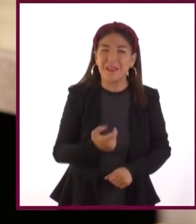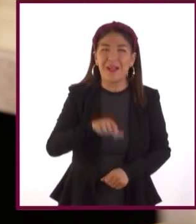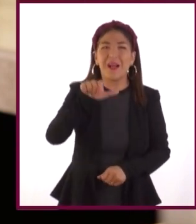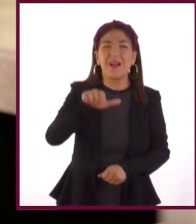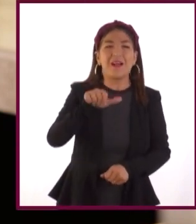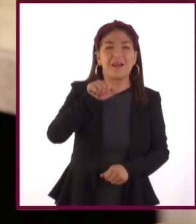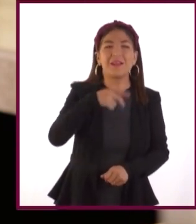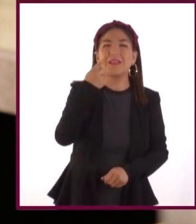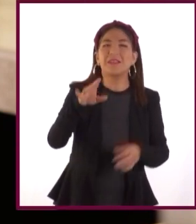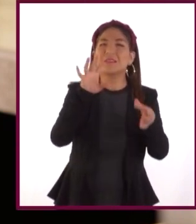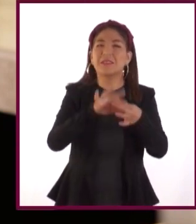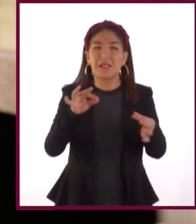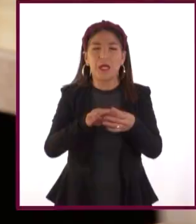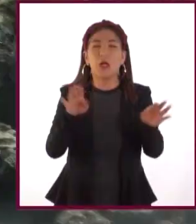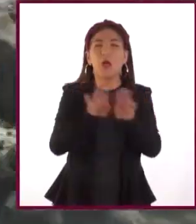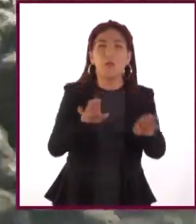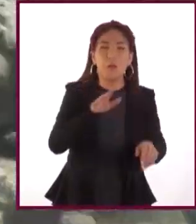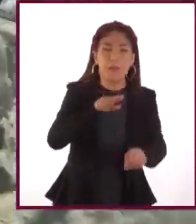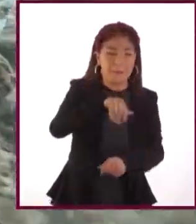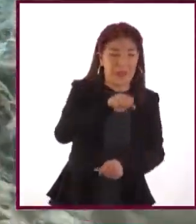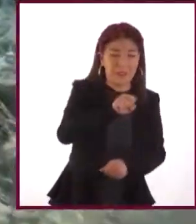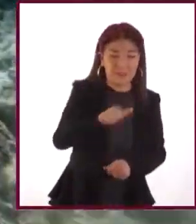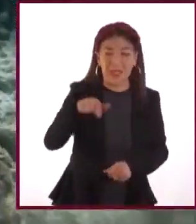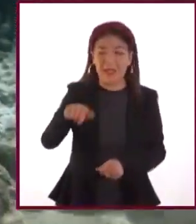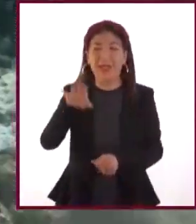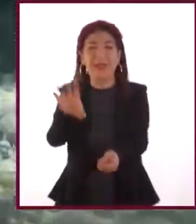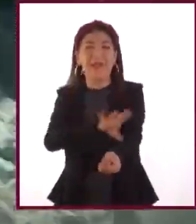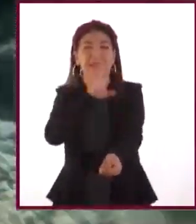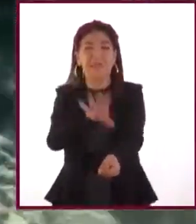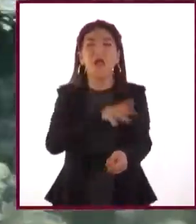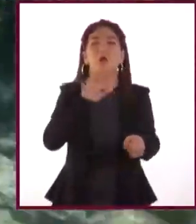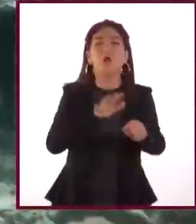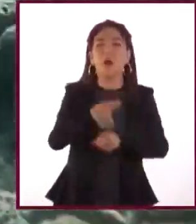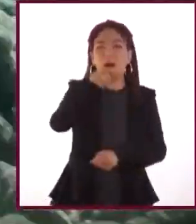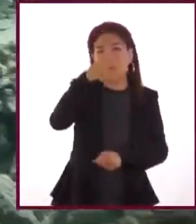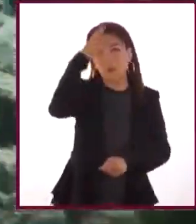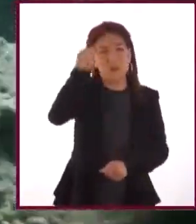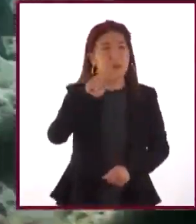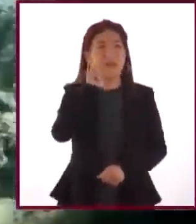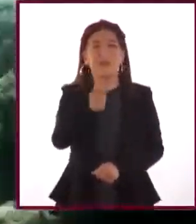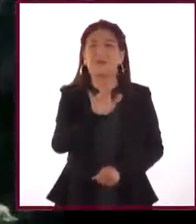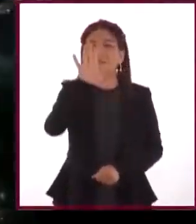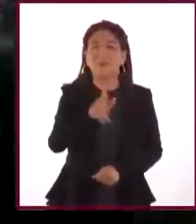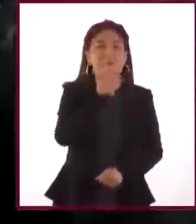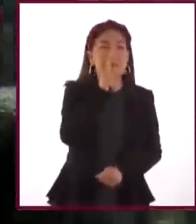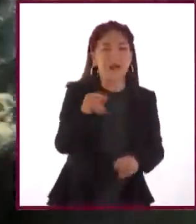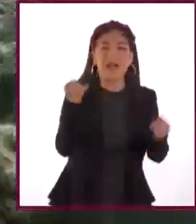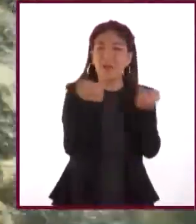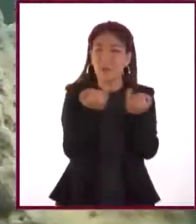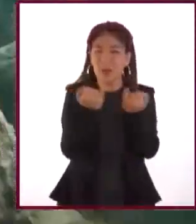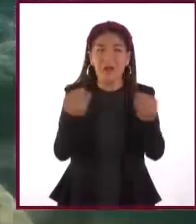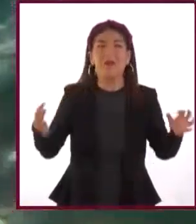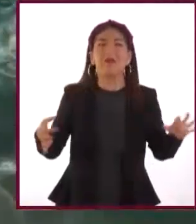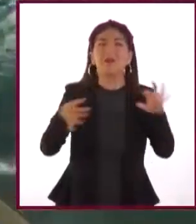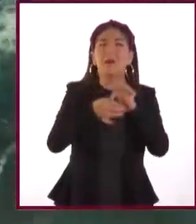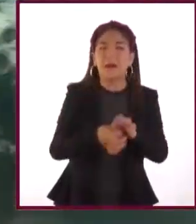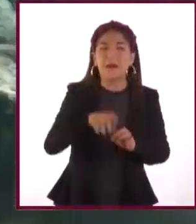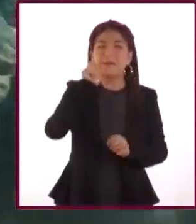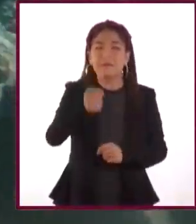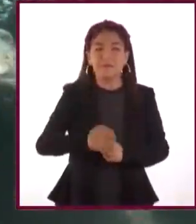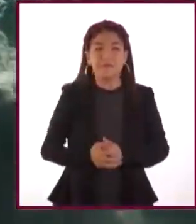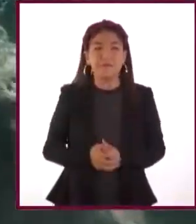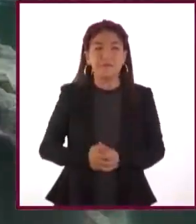la primera relación, que es la relación de la conservación de la masa, o principio de conservación de la masa. Sin embargo, a lo largo de la historia han